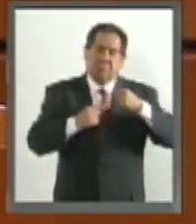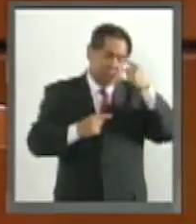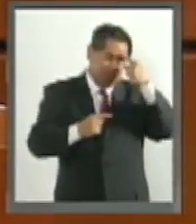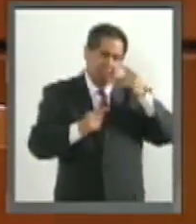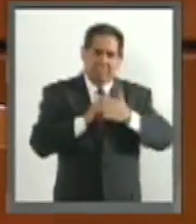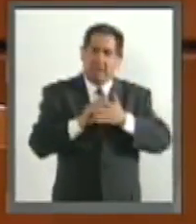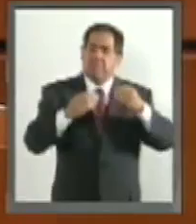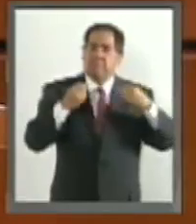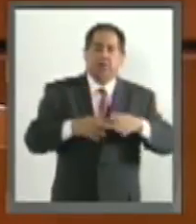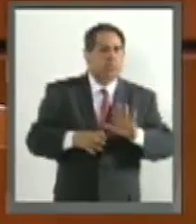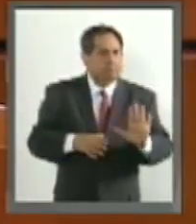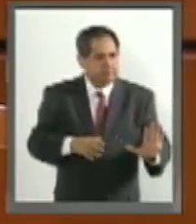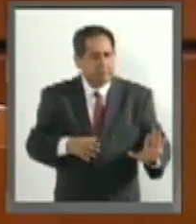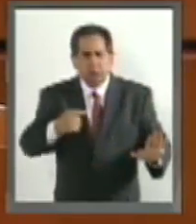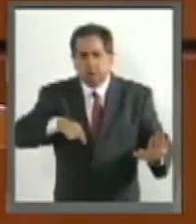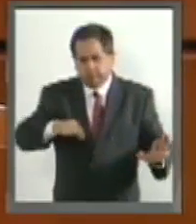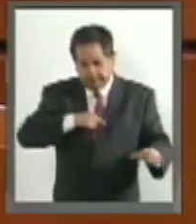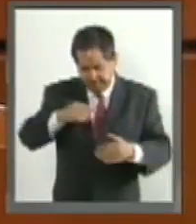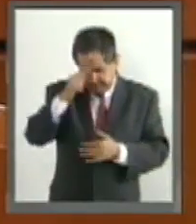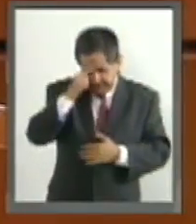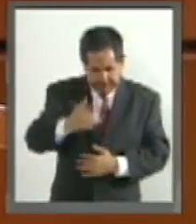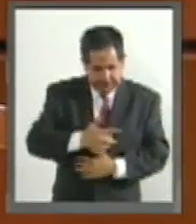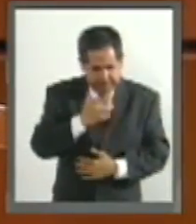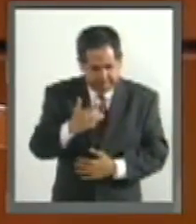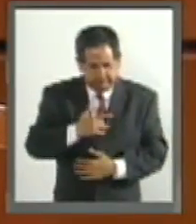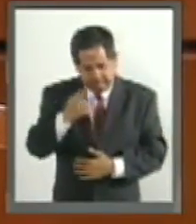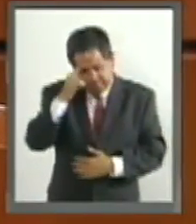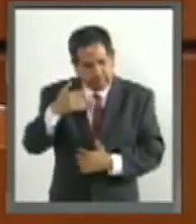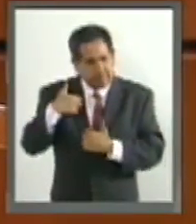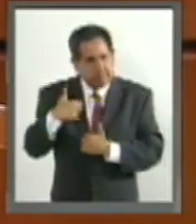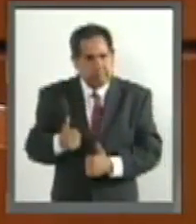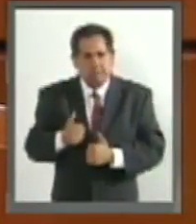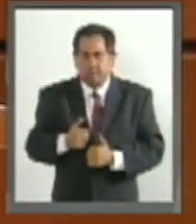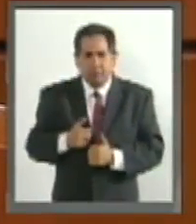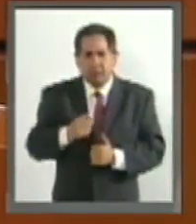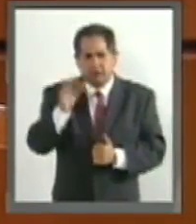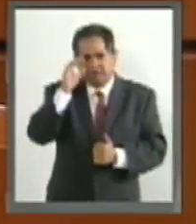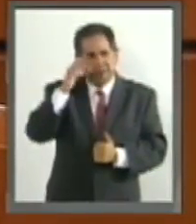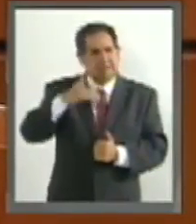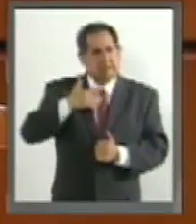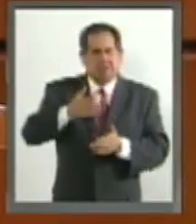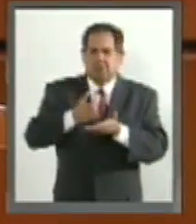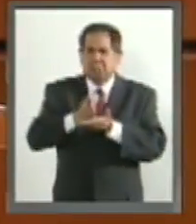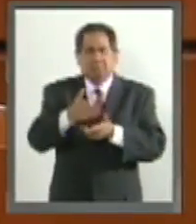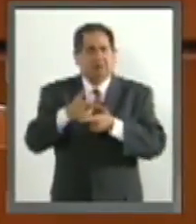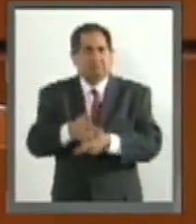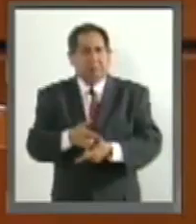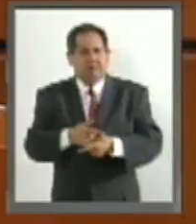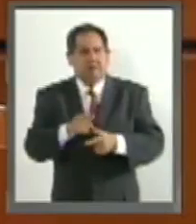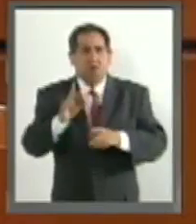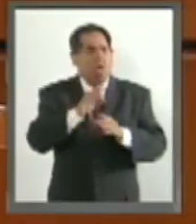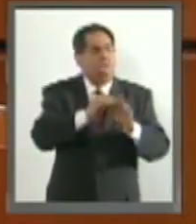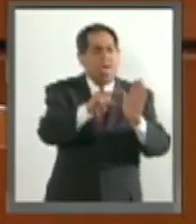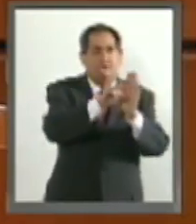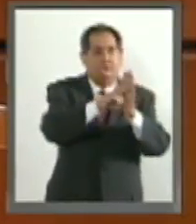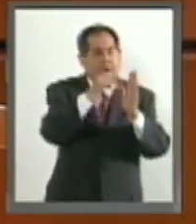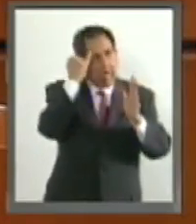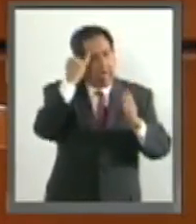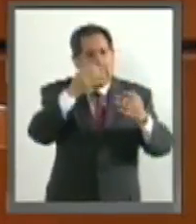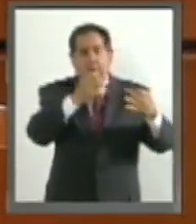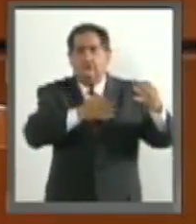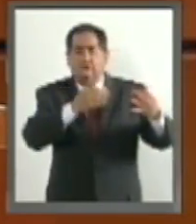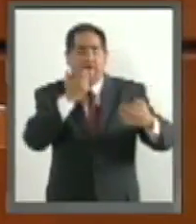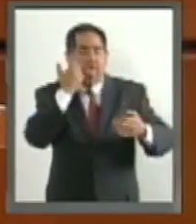derechos podamos tener conciencia y no dejemos que prejuicios juicios